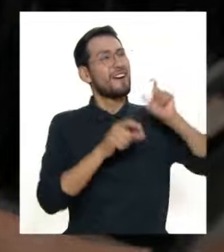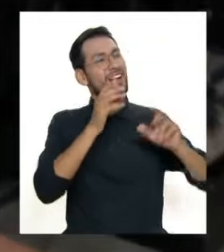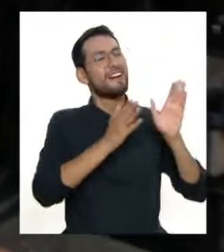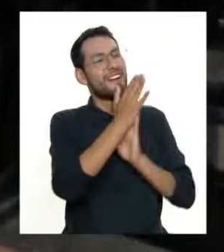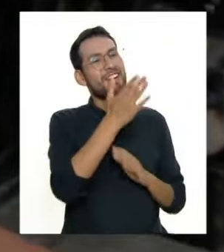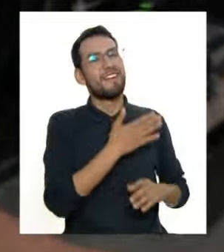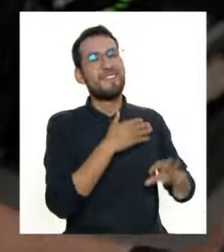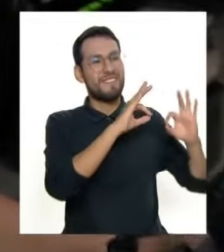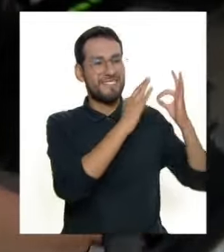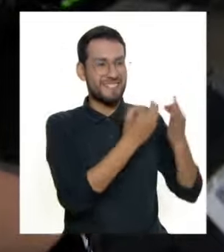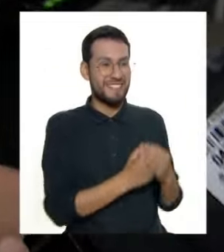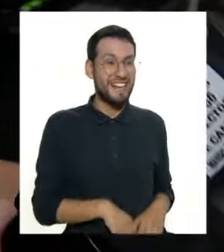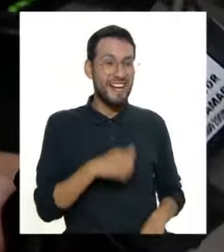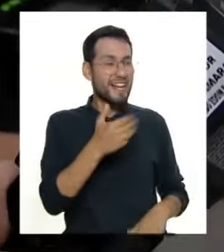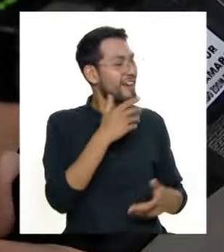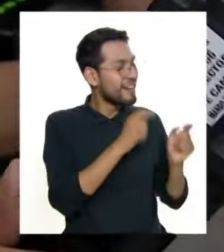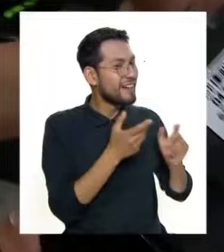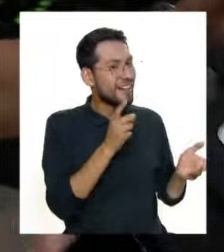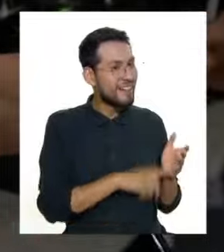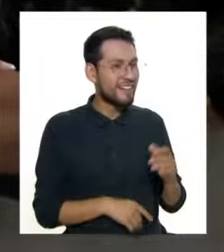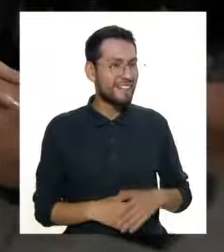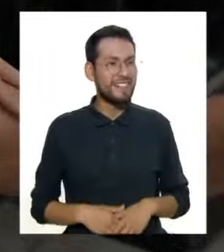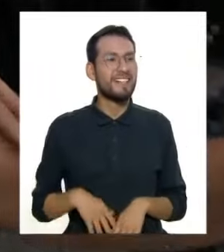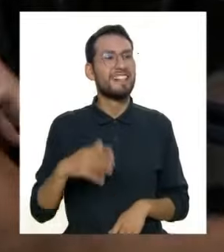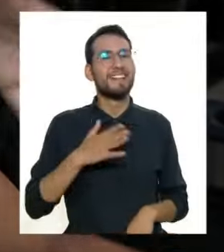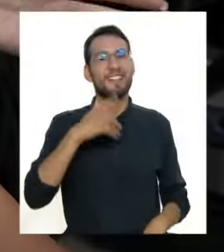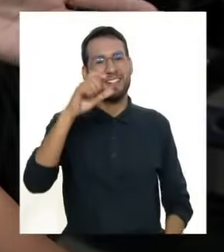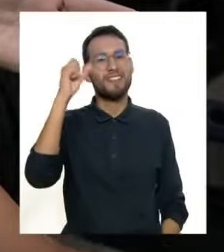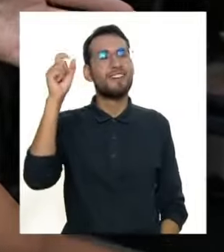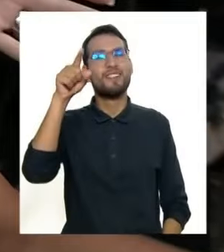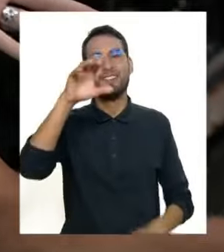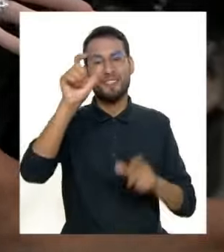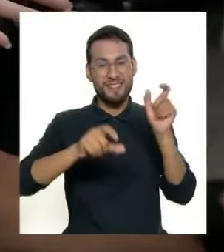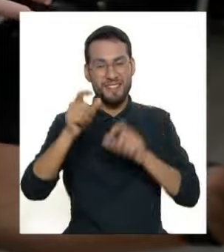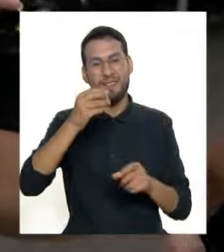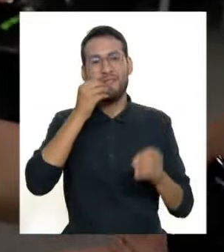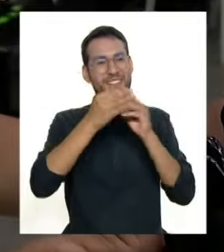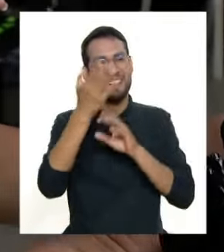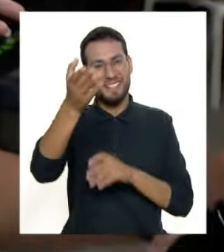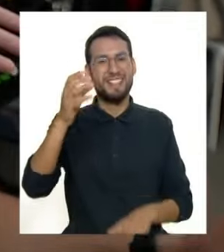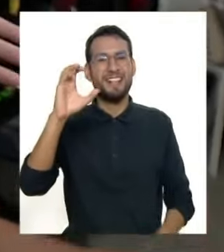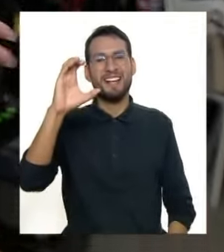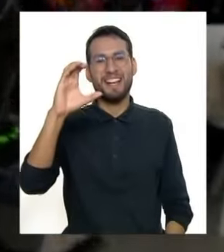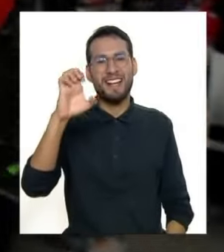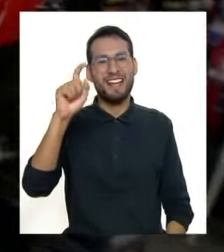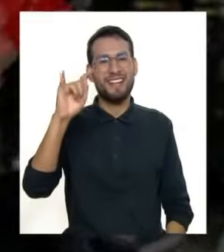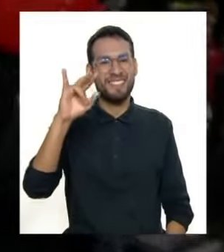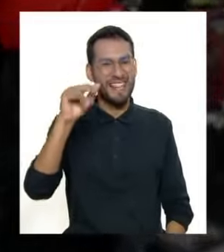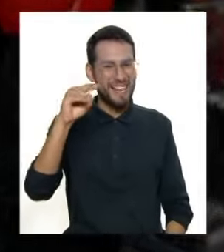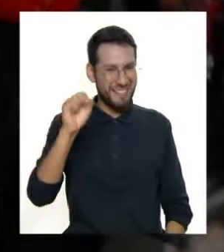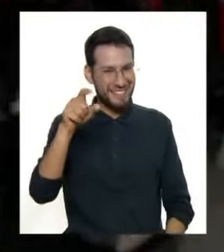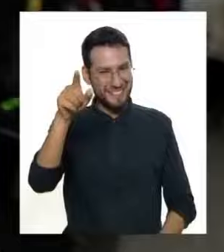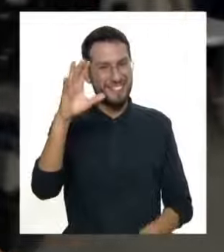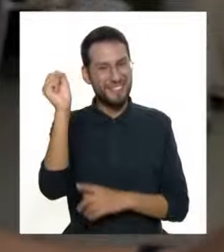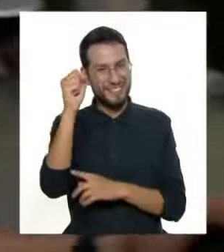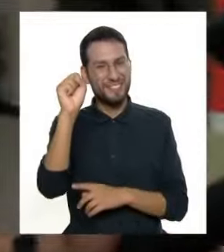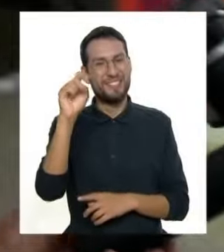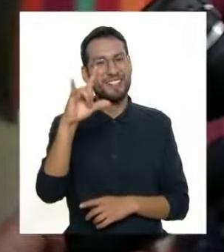¡Ay, mira, puso acá! ¿Cuál es tu pueblo? Querecotío, Juliana. ¿Un beso para todos? Para todos los querecotianos. ¡Muy bien! ¡Aplausos,